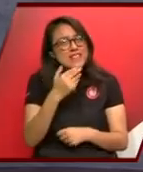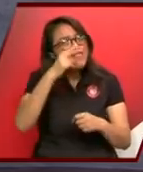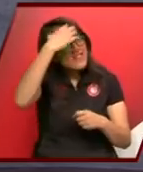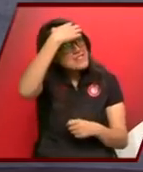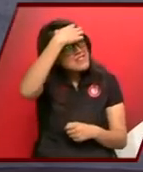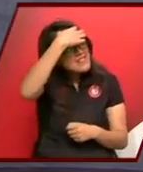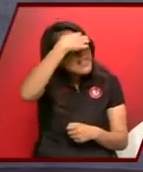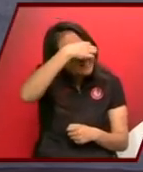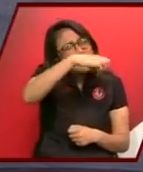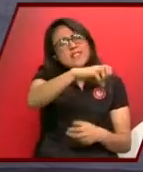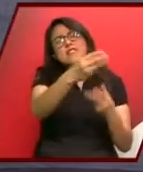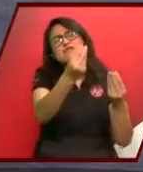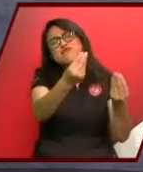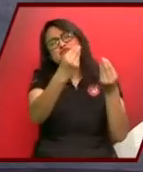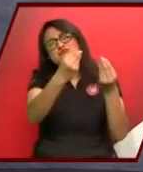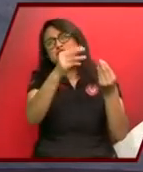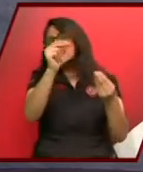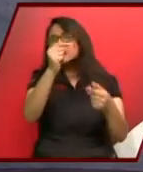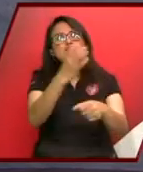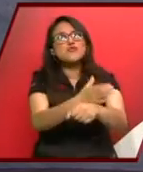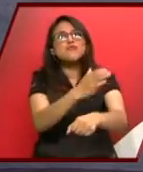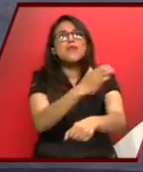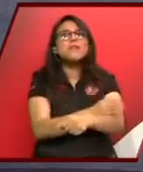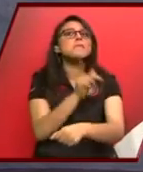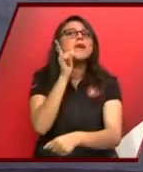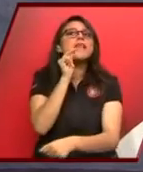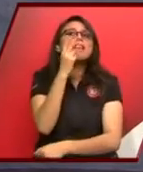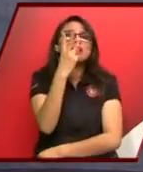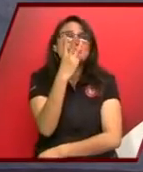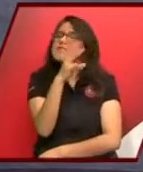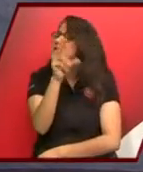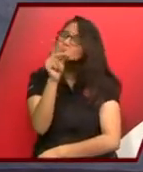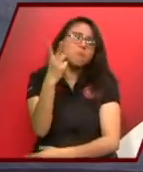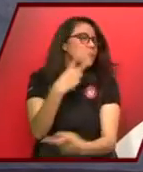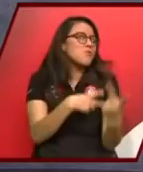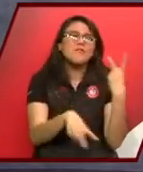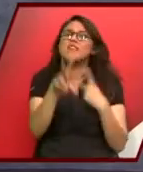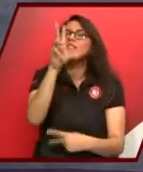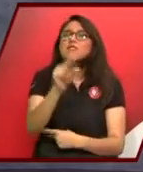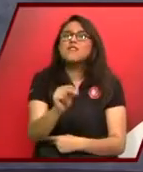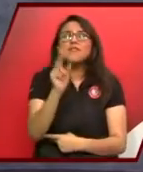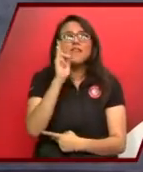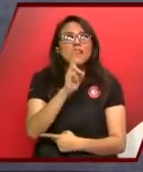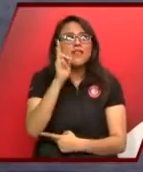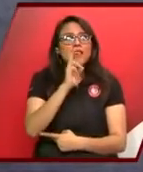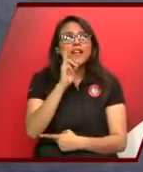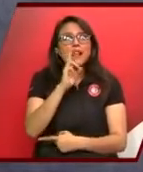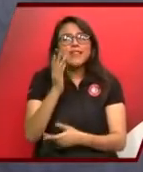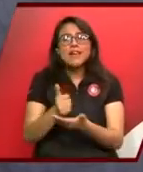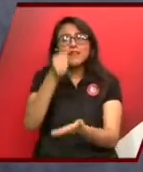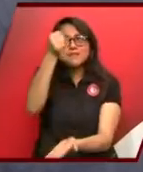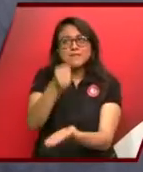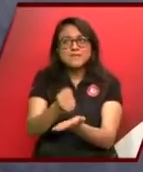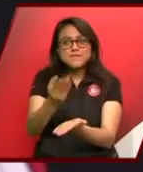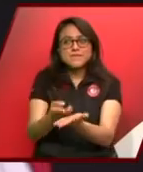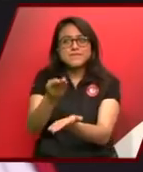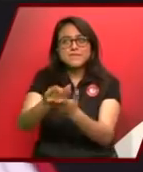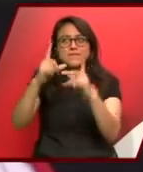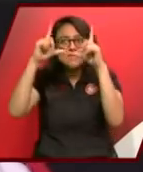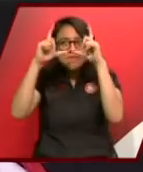vamos a extrañar, no, que para qué te cuento. Nada más los acompaño mañana a las 3. No, Calle, que en la ofrenda de a quien corresponda aparezca el